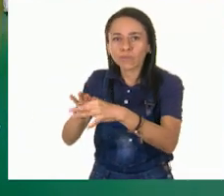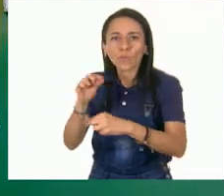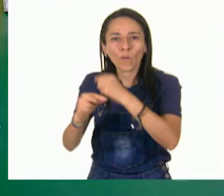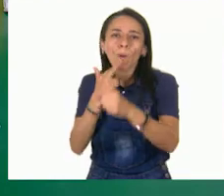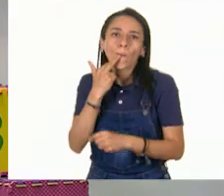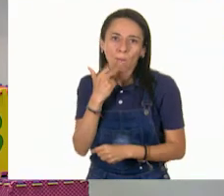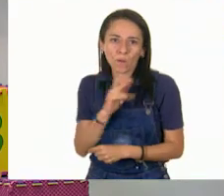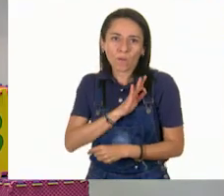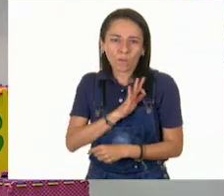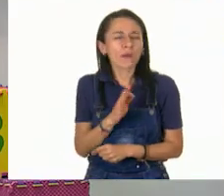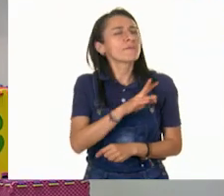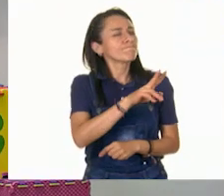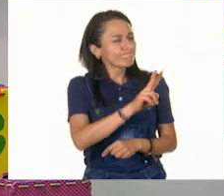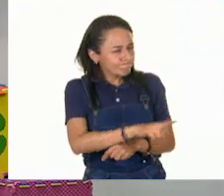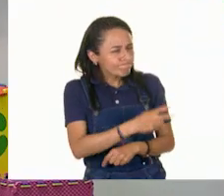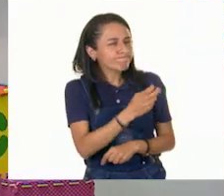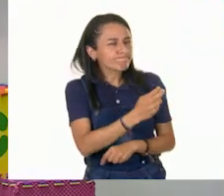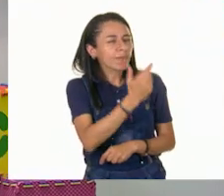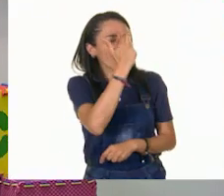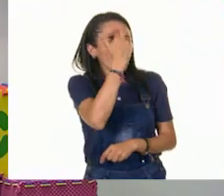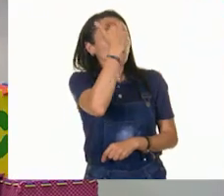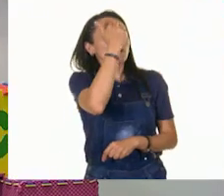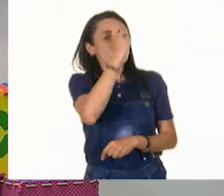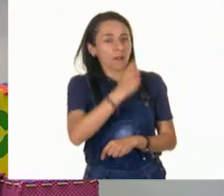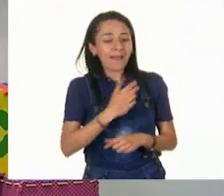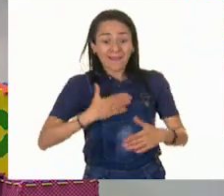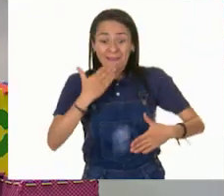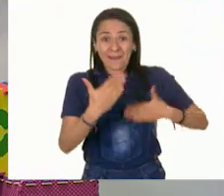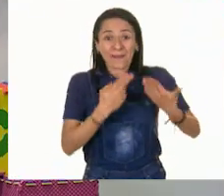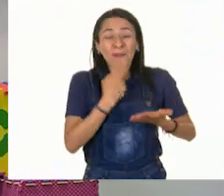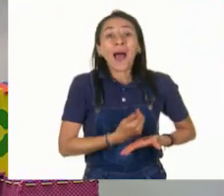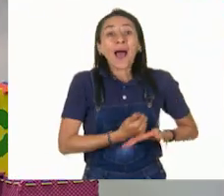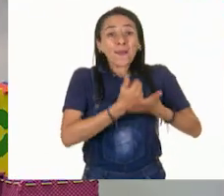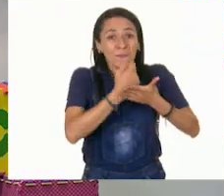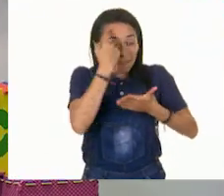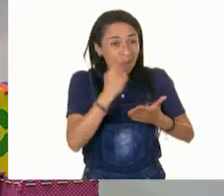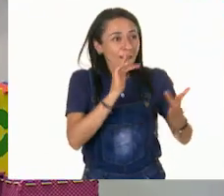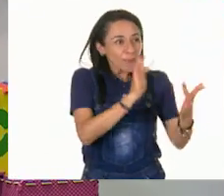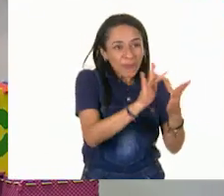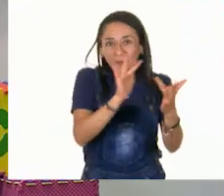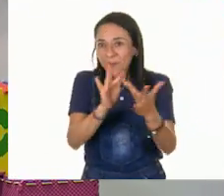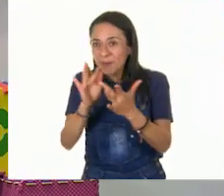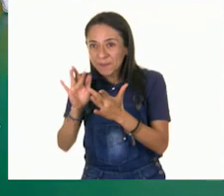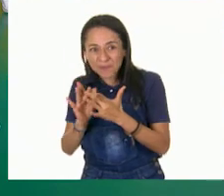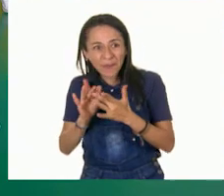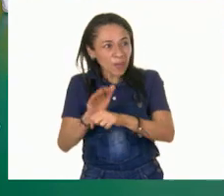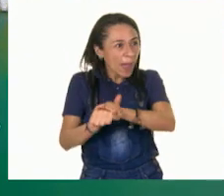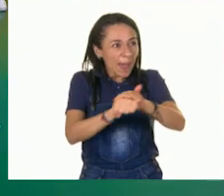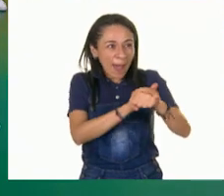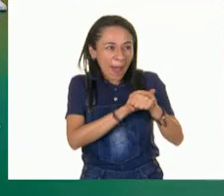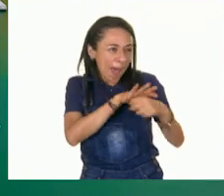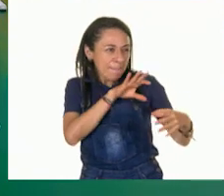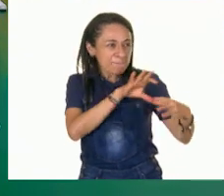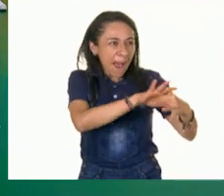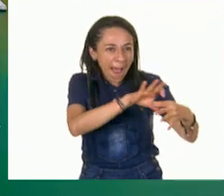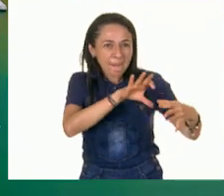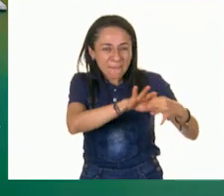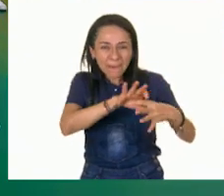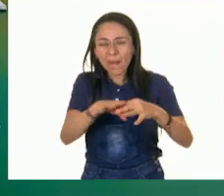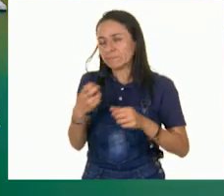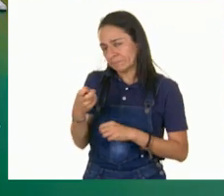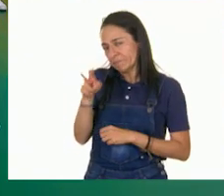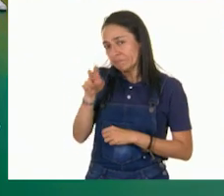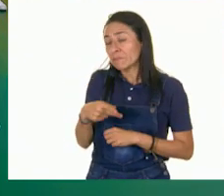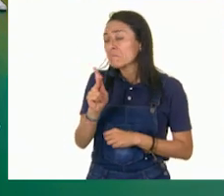habíamos dicho que la alegría nos sirve para crear vínculos de amistad. Pero si no la regulamos, un impulso